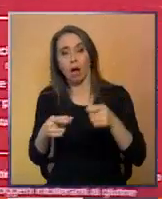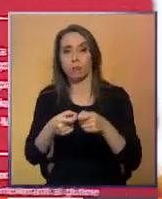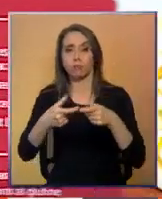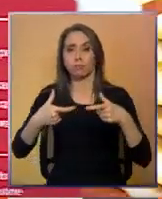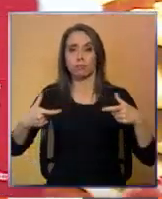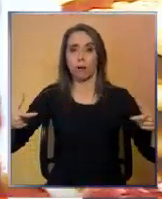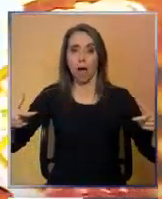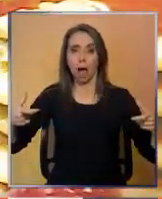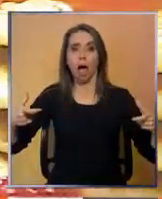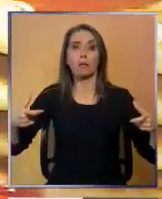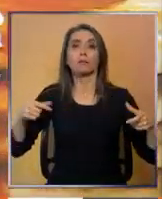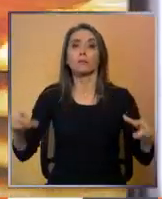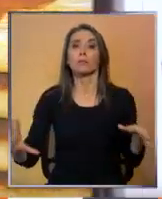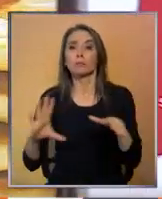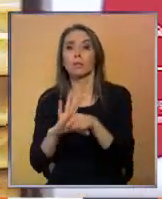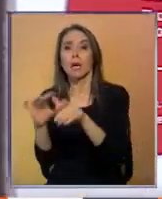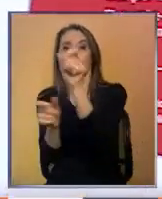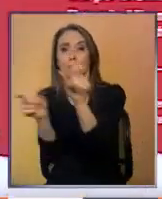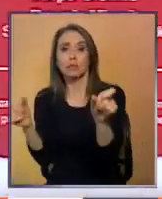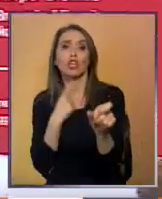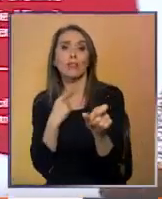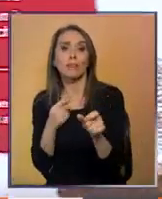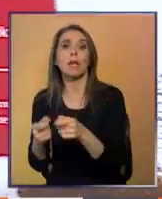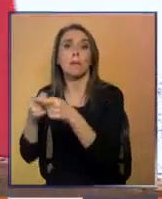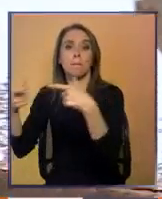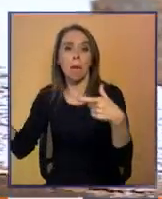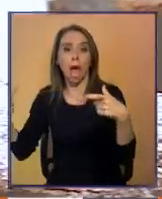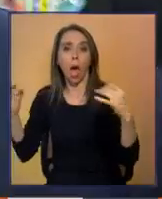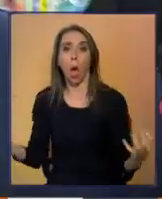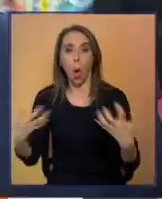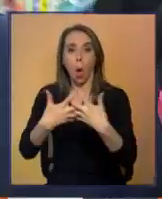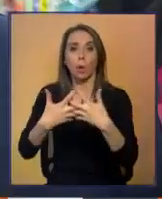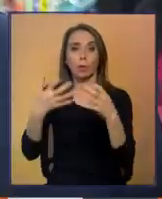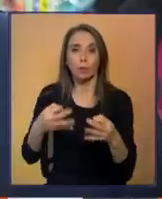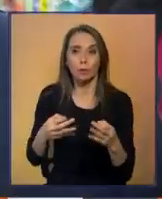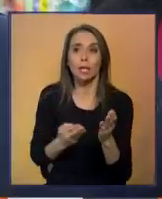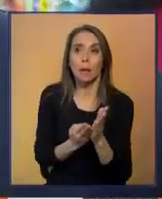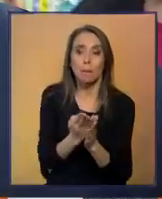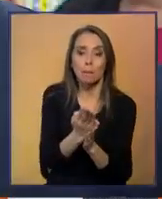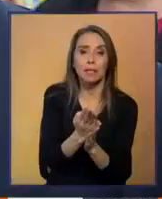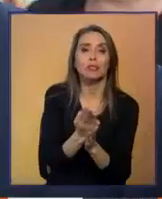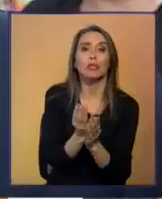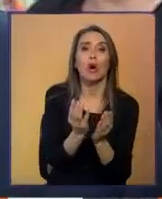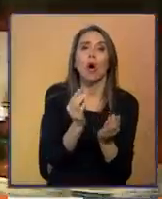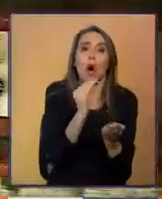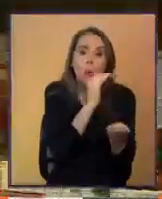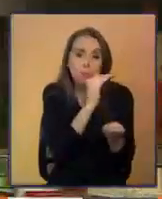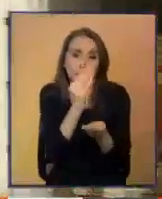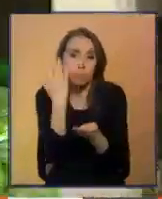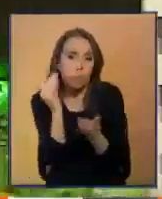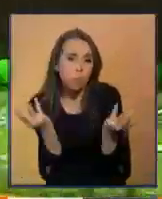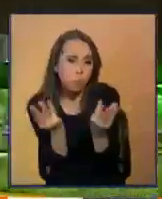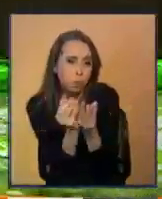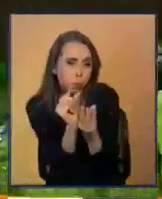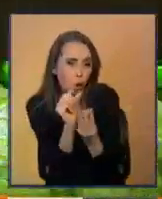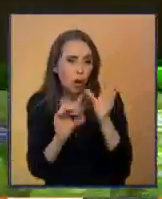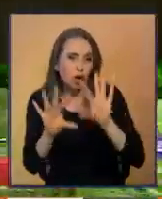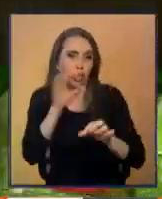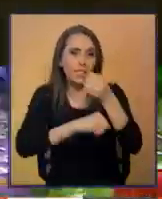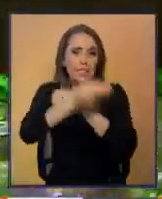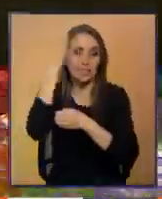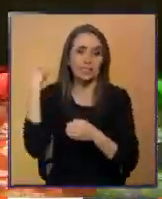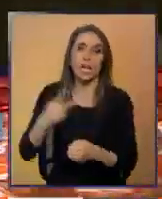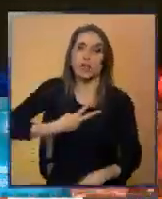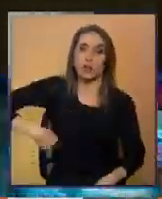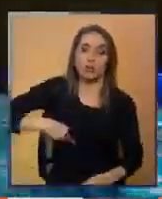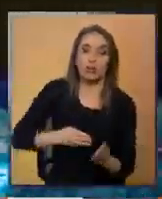en sintonía al interés de las personas. Partimos obviamente con unas categorías pequeñas, hace alrededor de 15 años. Nosotros